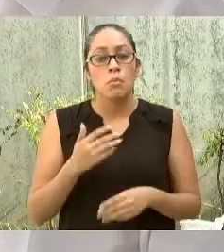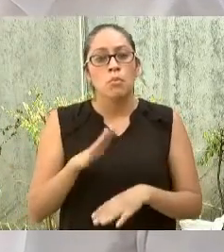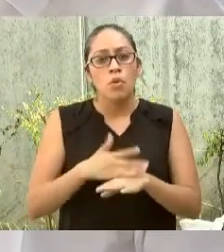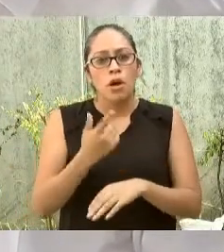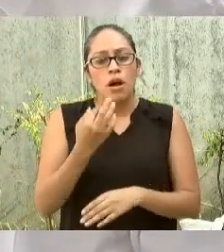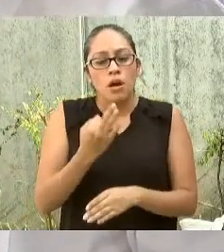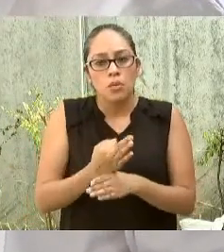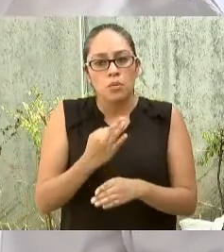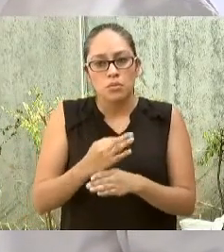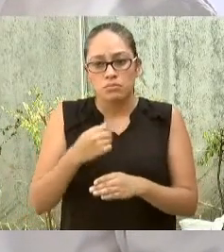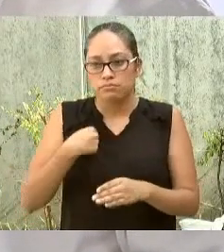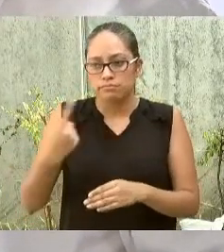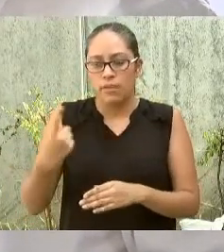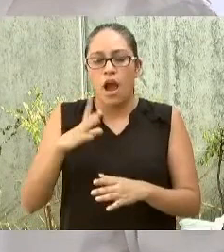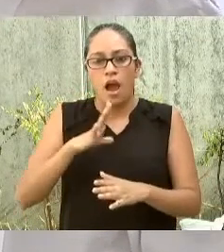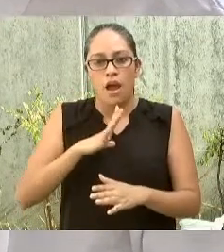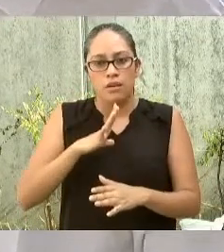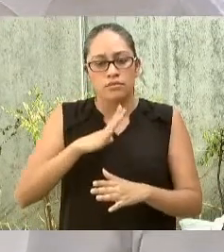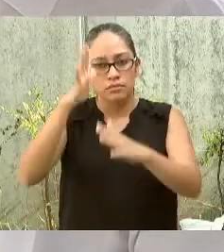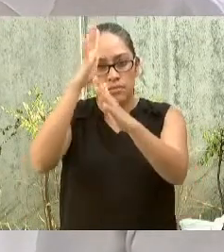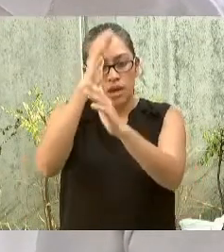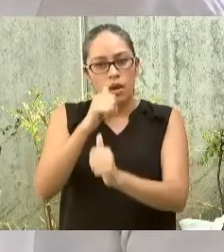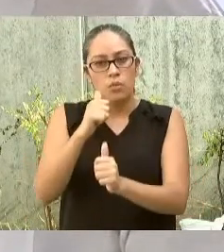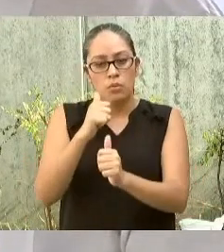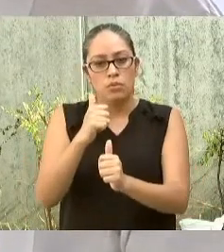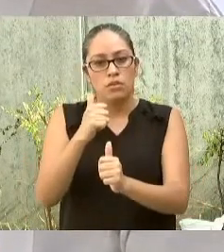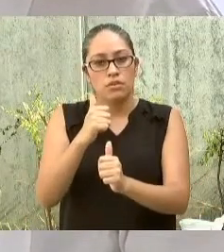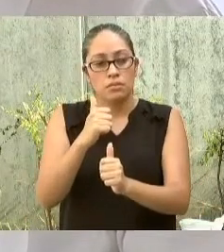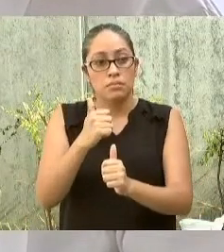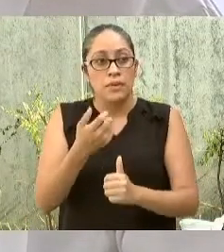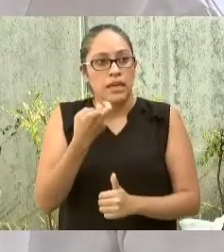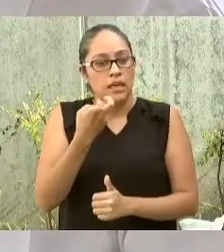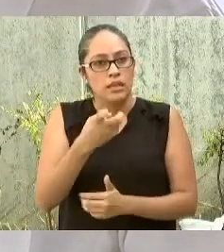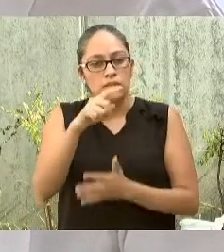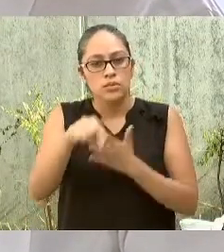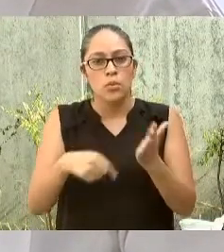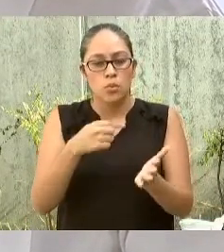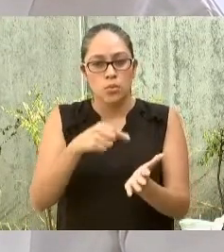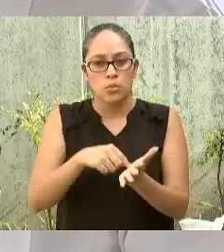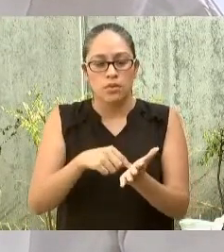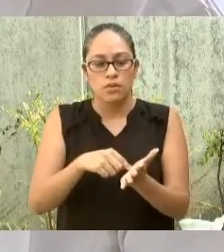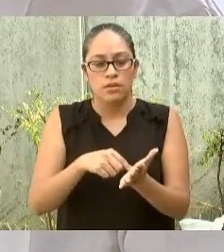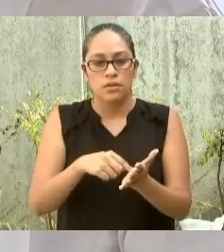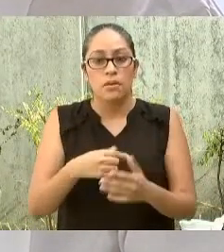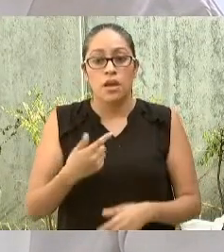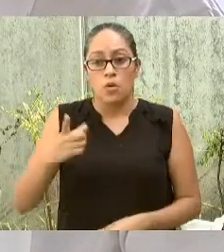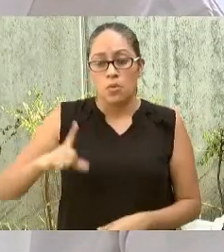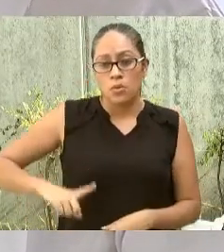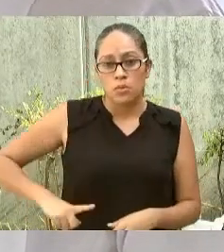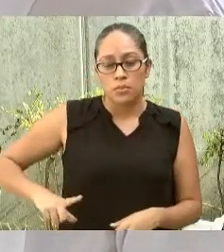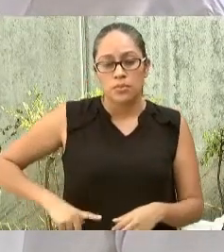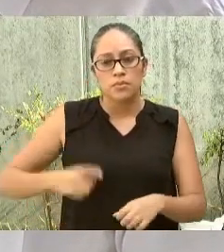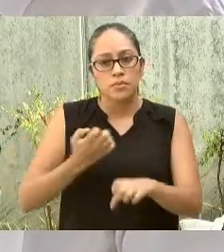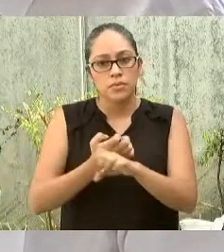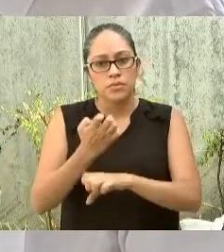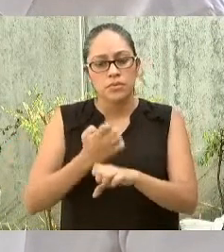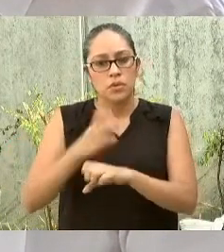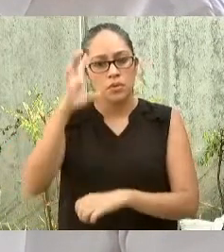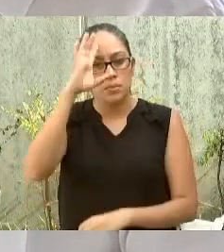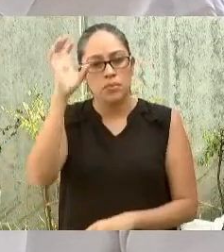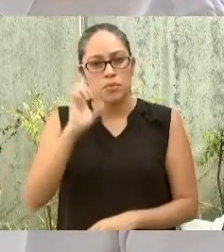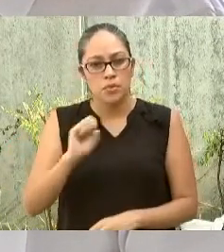a este acuerdo de entregar estas instalaciones al gobierno de Morelos.